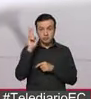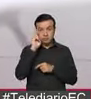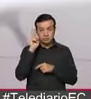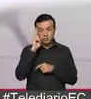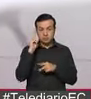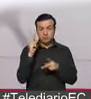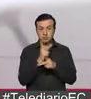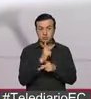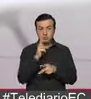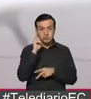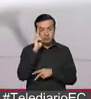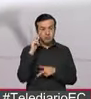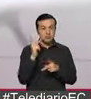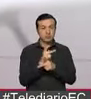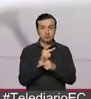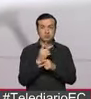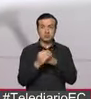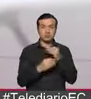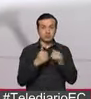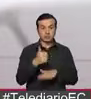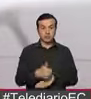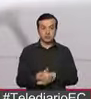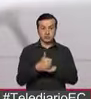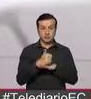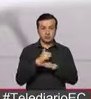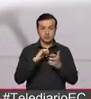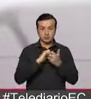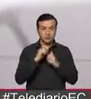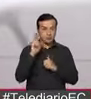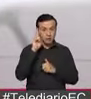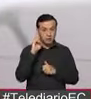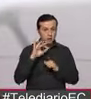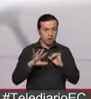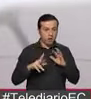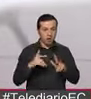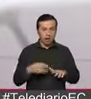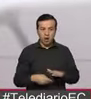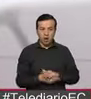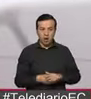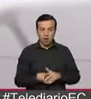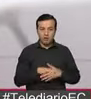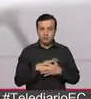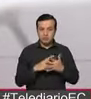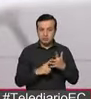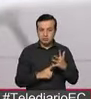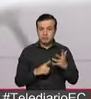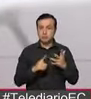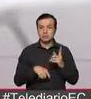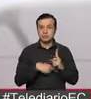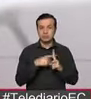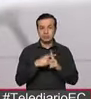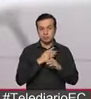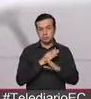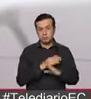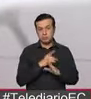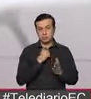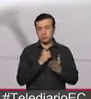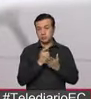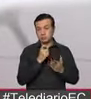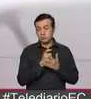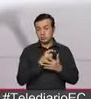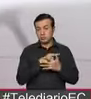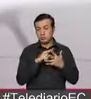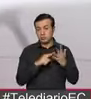esa herramienta de poder para corromper y también la herramienta de la fuerza para intimidar y amenazar